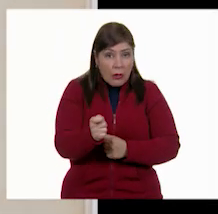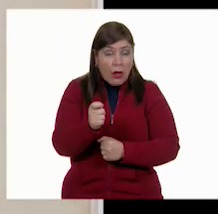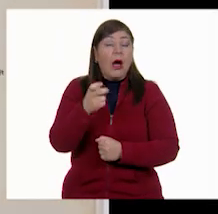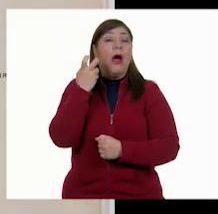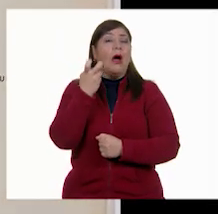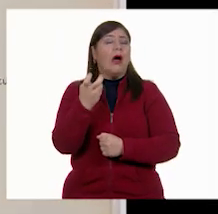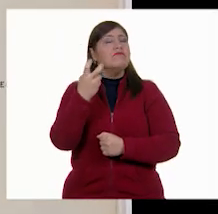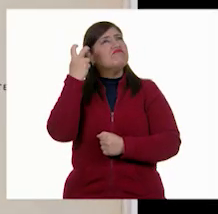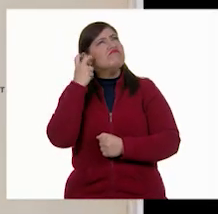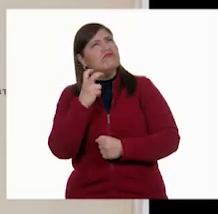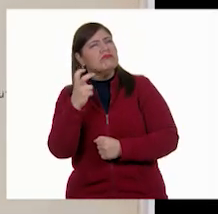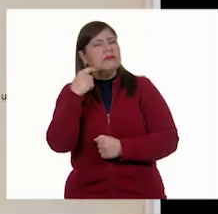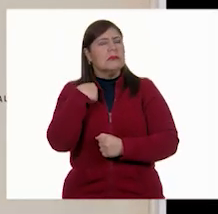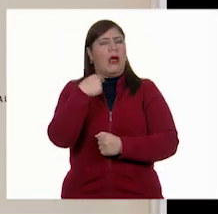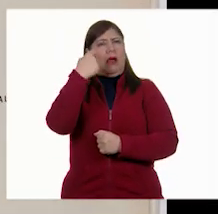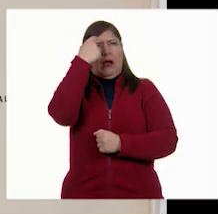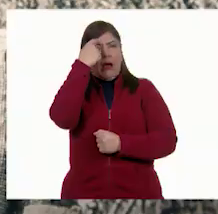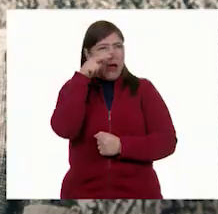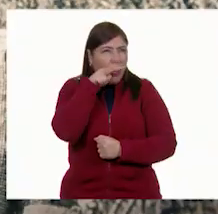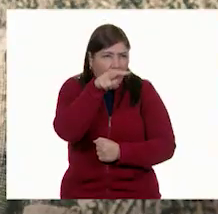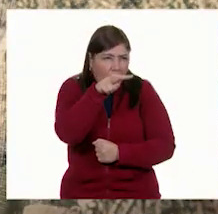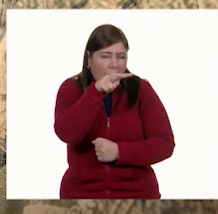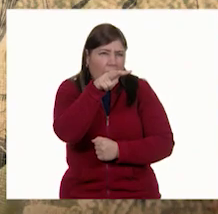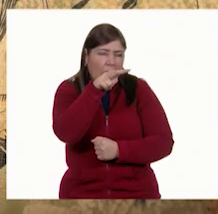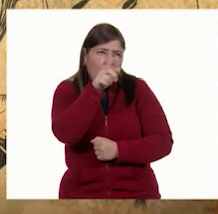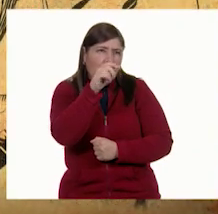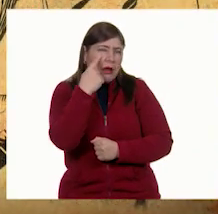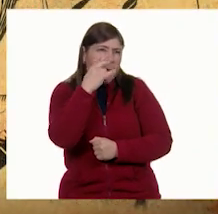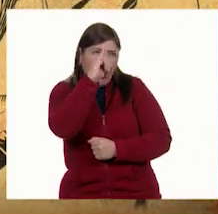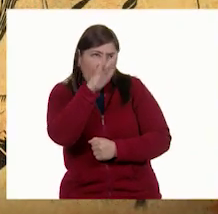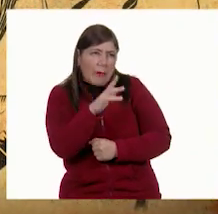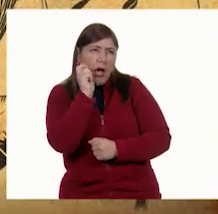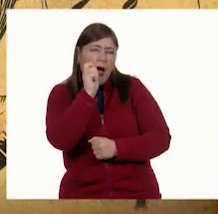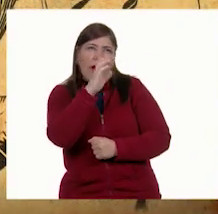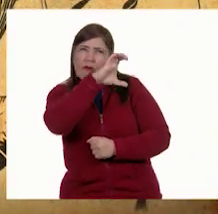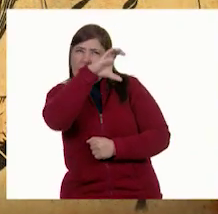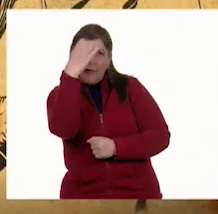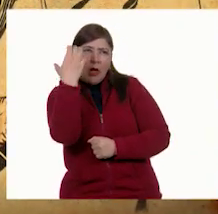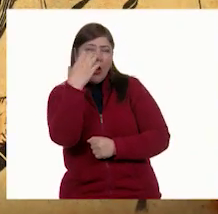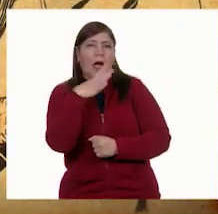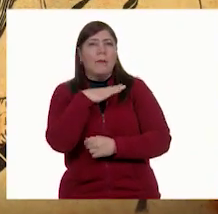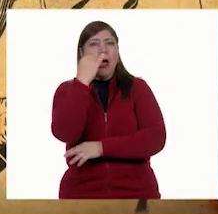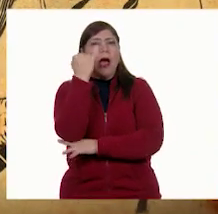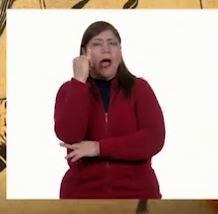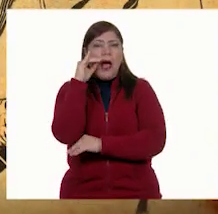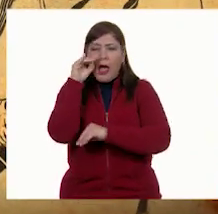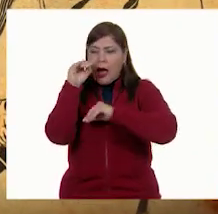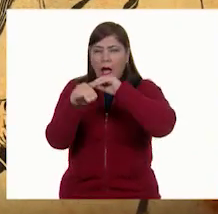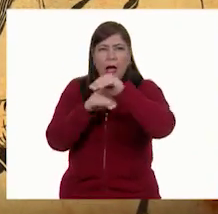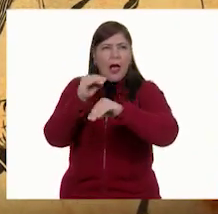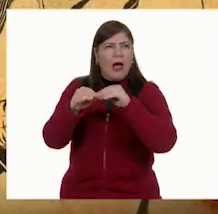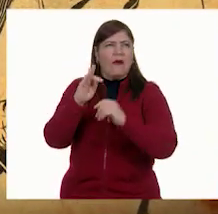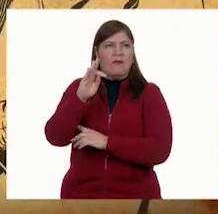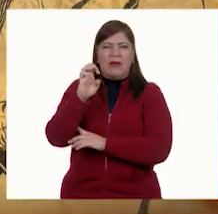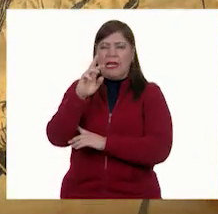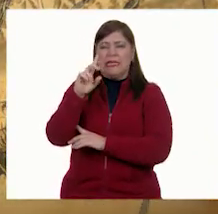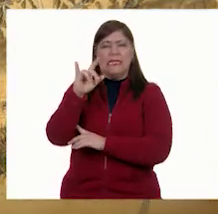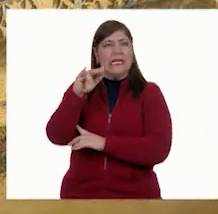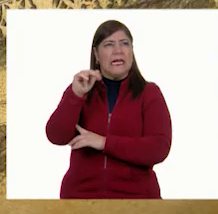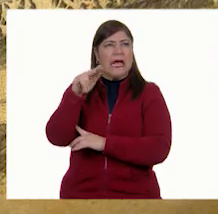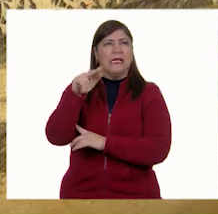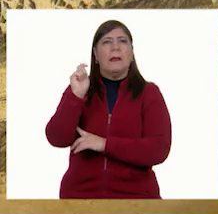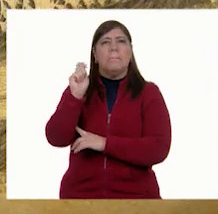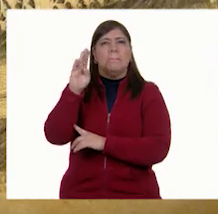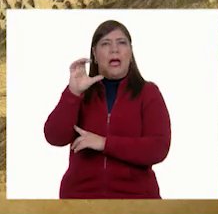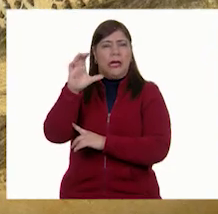aquel recorrido, una imagen llamó su atención. Se trataba de una fotografía de un jardín diseñado por Ferdinand Bach, autor